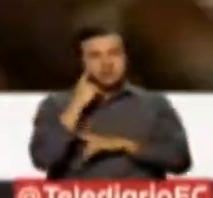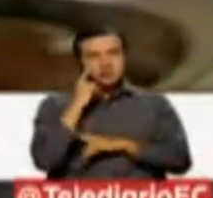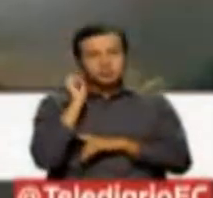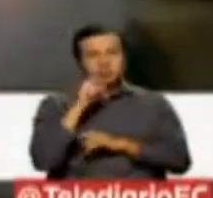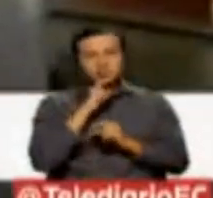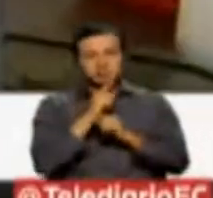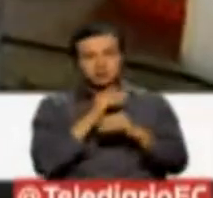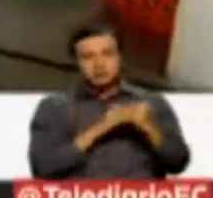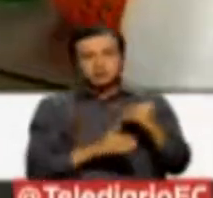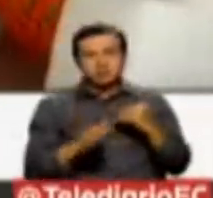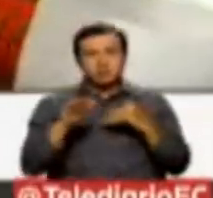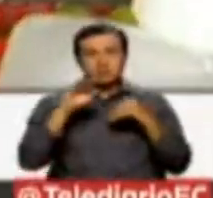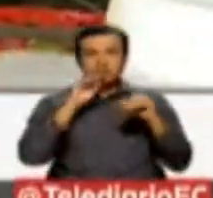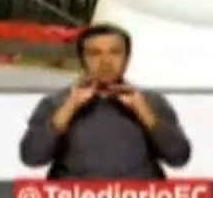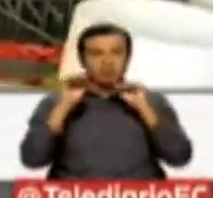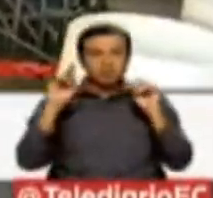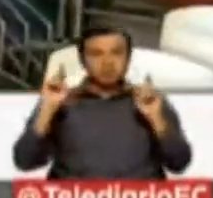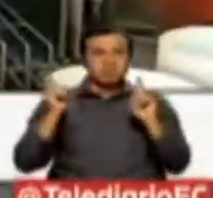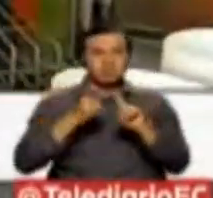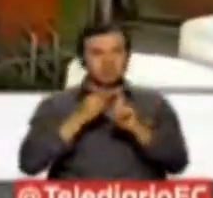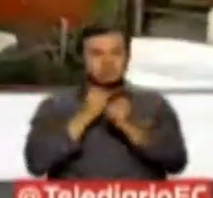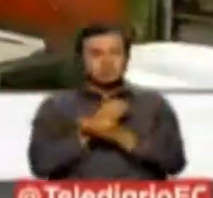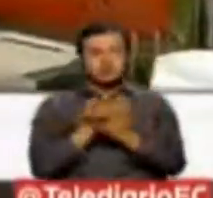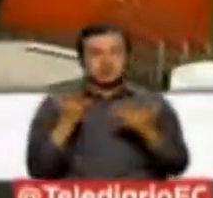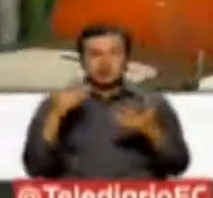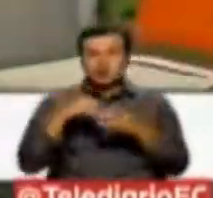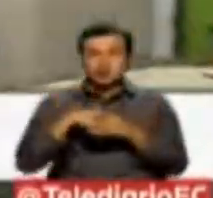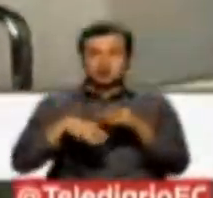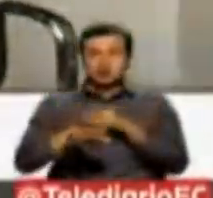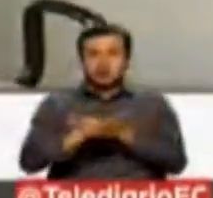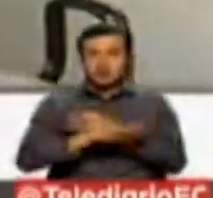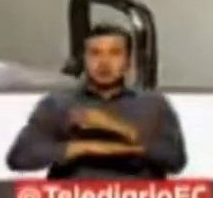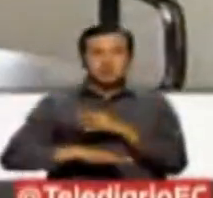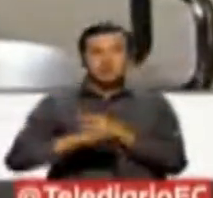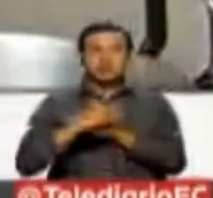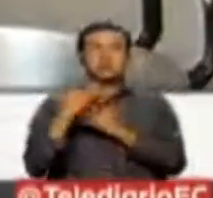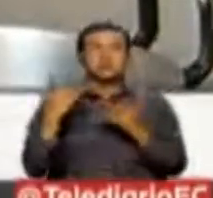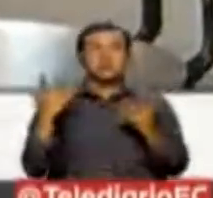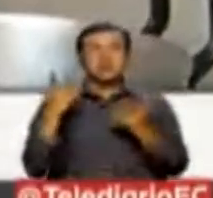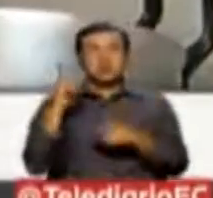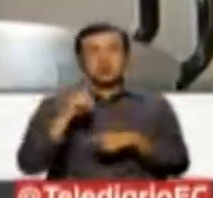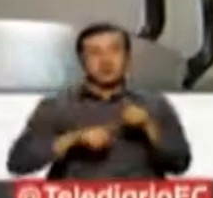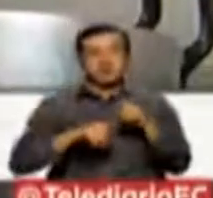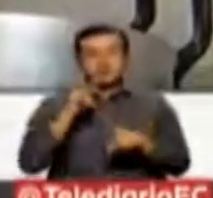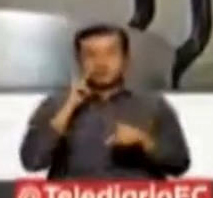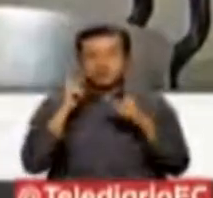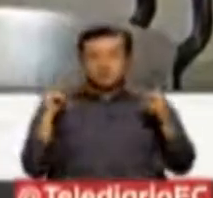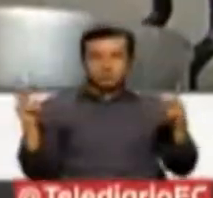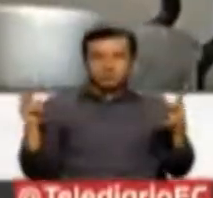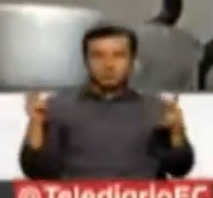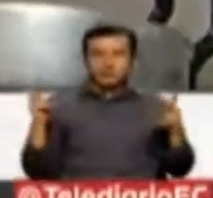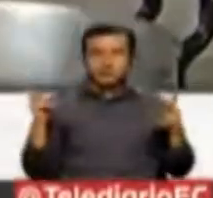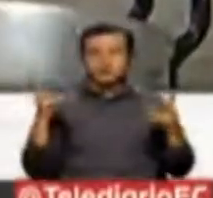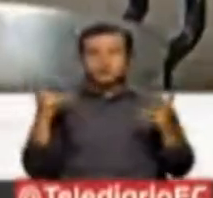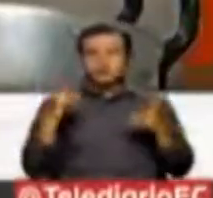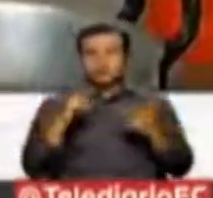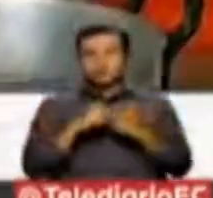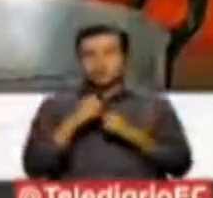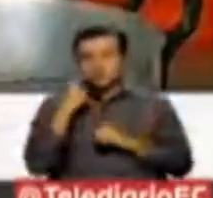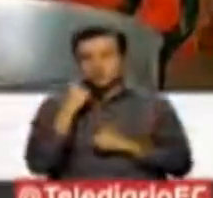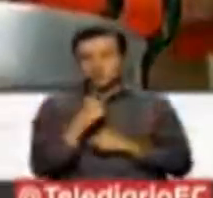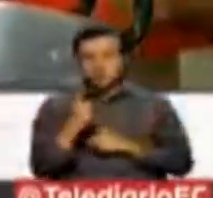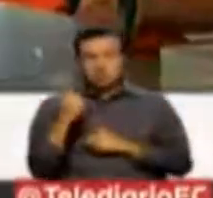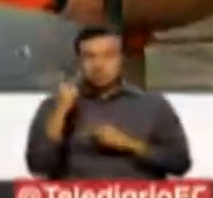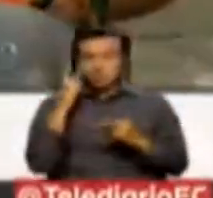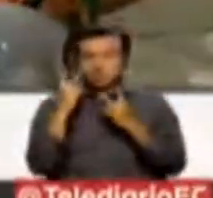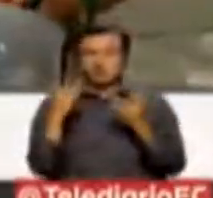tiempito, ya vamos a despedir, tenemos una segunda salida. Aquí en la cocina estamos acompañando a las amigas. Venga, mi querida Sonia, pero ese es el problema, que no la